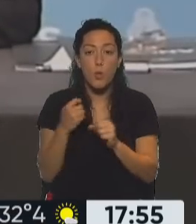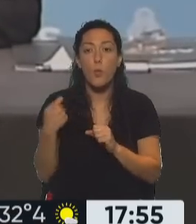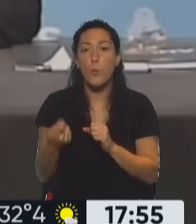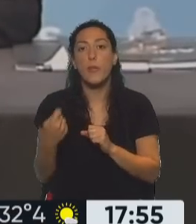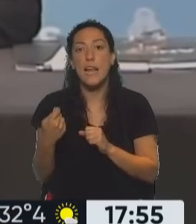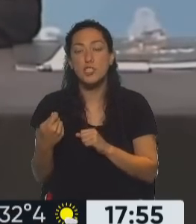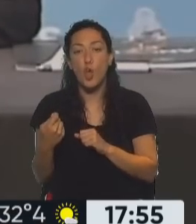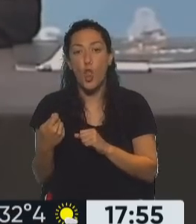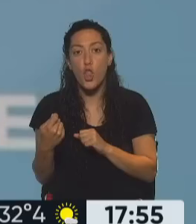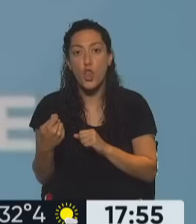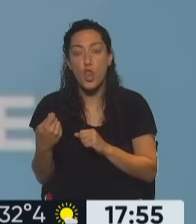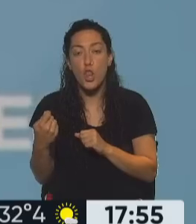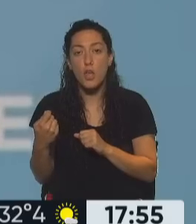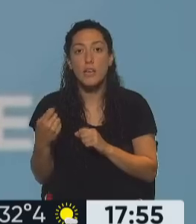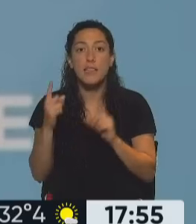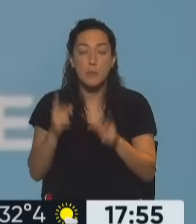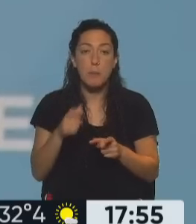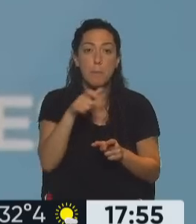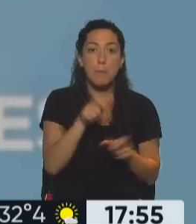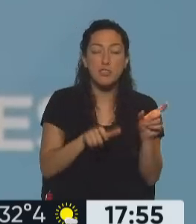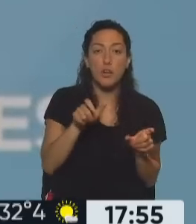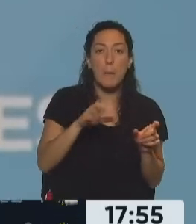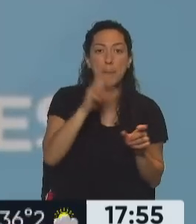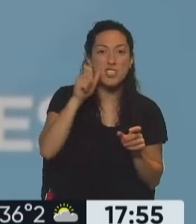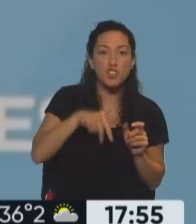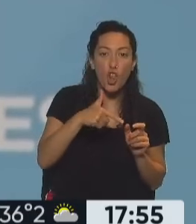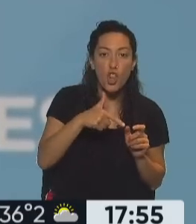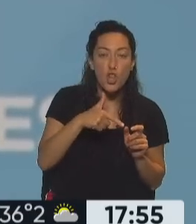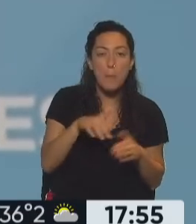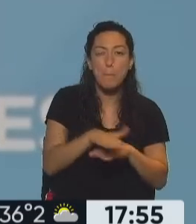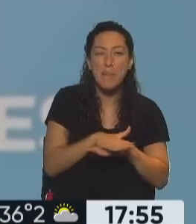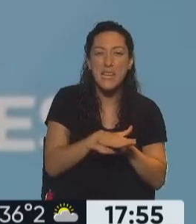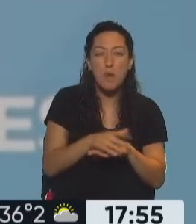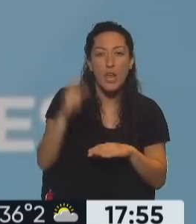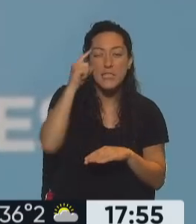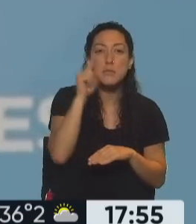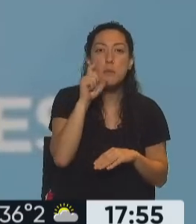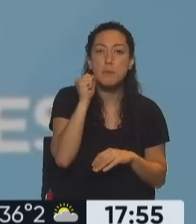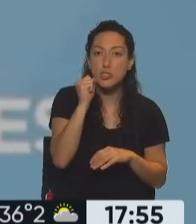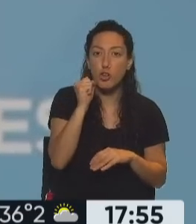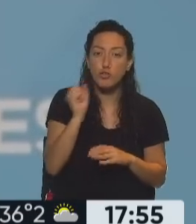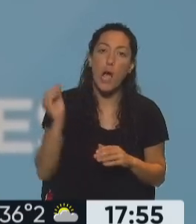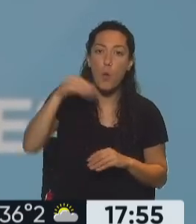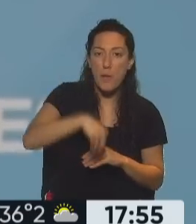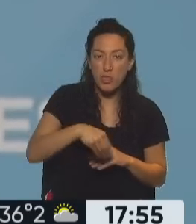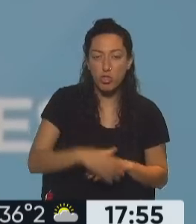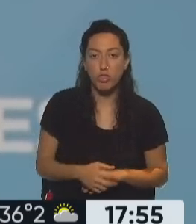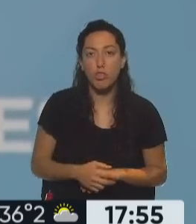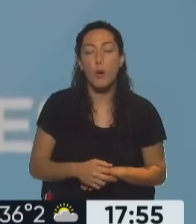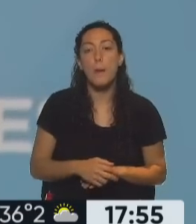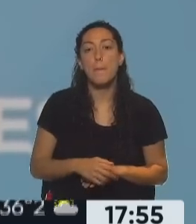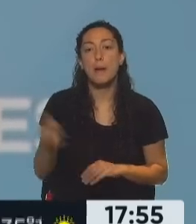para aquellos jubilados y pensionados que tienen la mínima de 10 mil pesos para este mes de